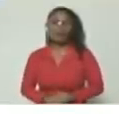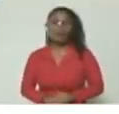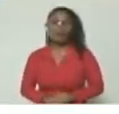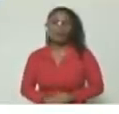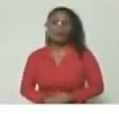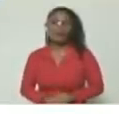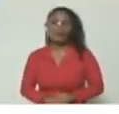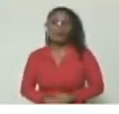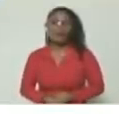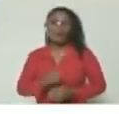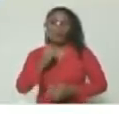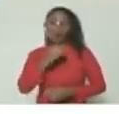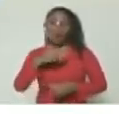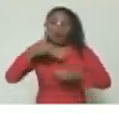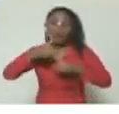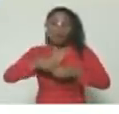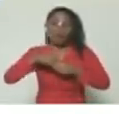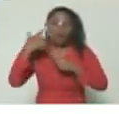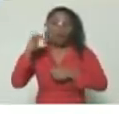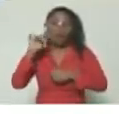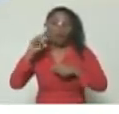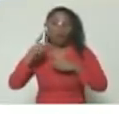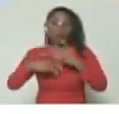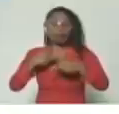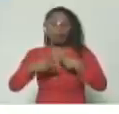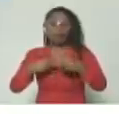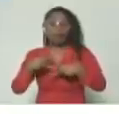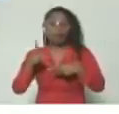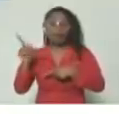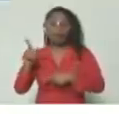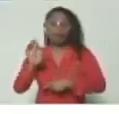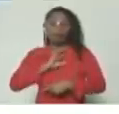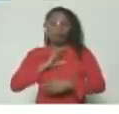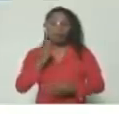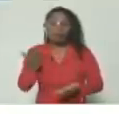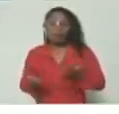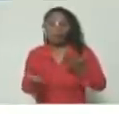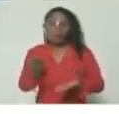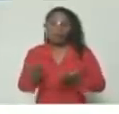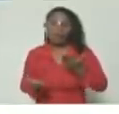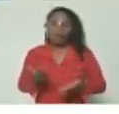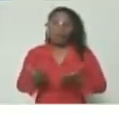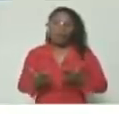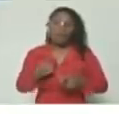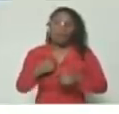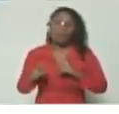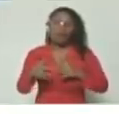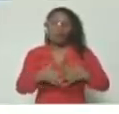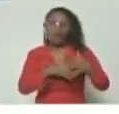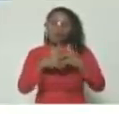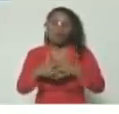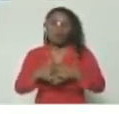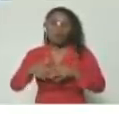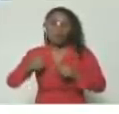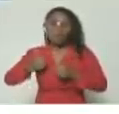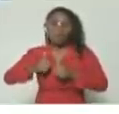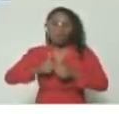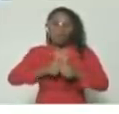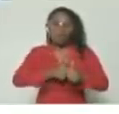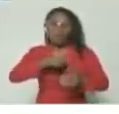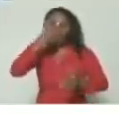Bueno, el combustible que ahí se produce tiene que ser compensado con importaciones. Ah, pero Estados Unidos persigue y